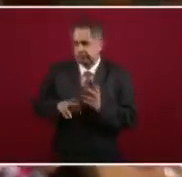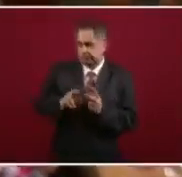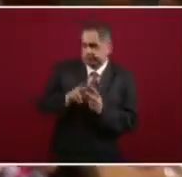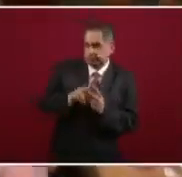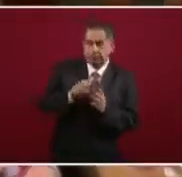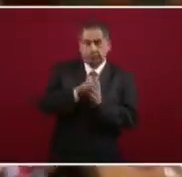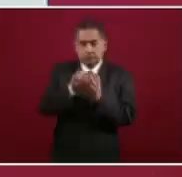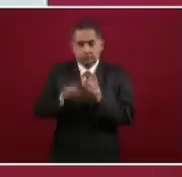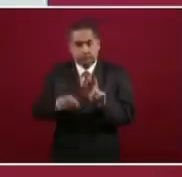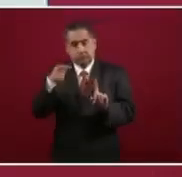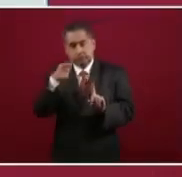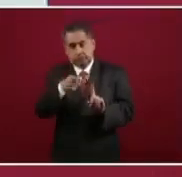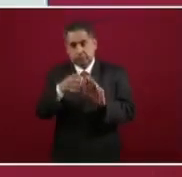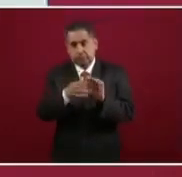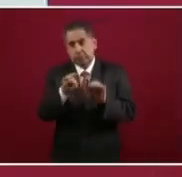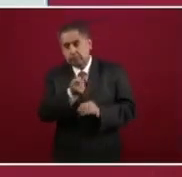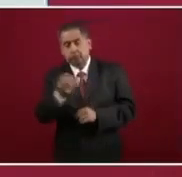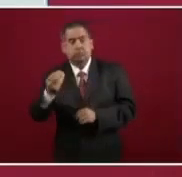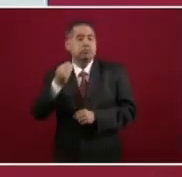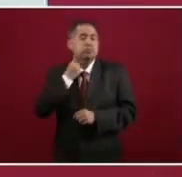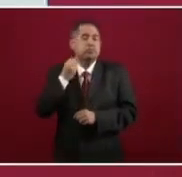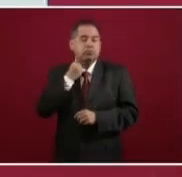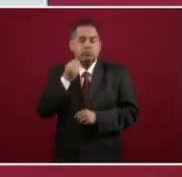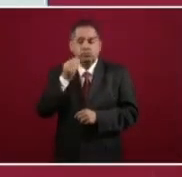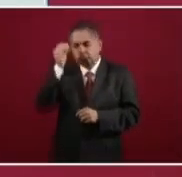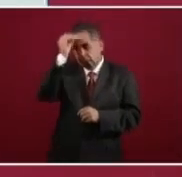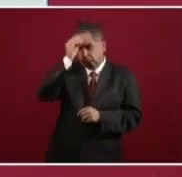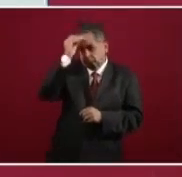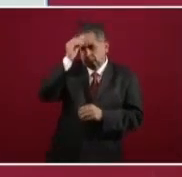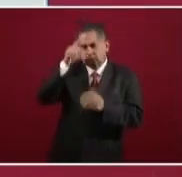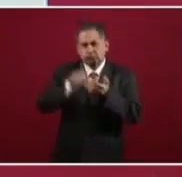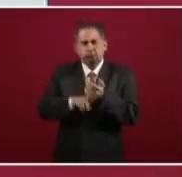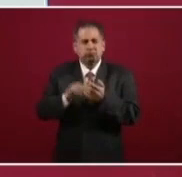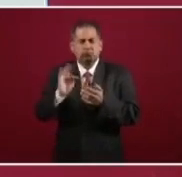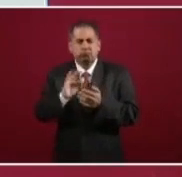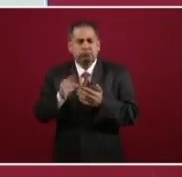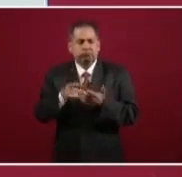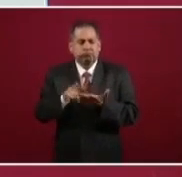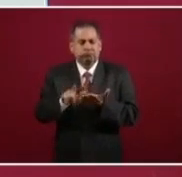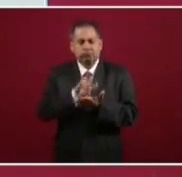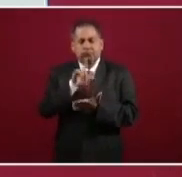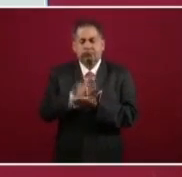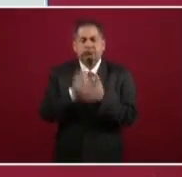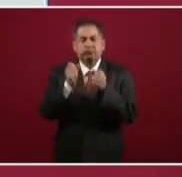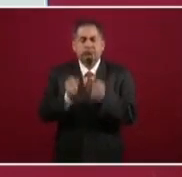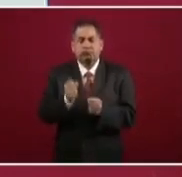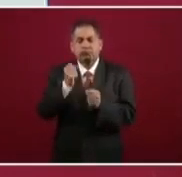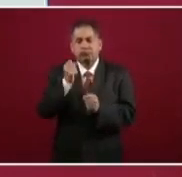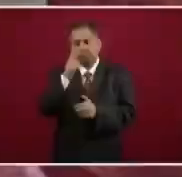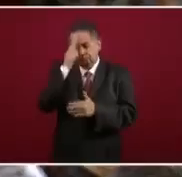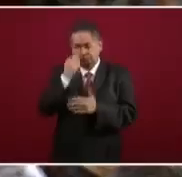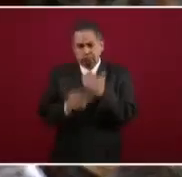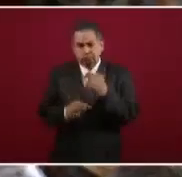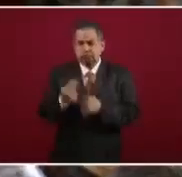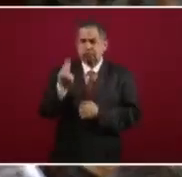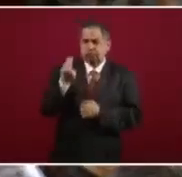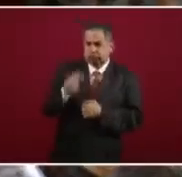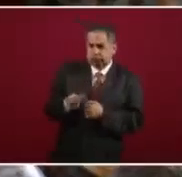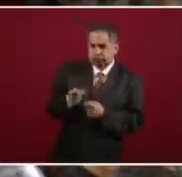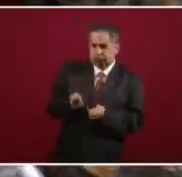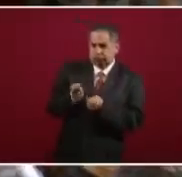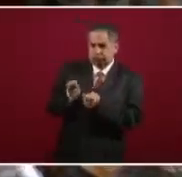concretamente ya hay abogados que están opinando que se pudo haber violado la ley de seguridad nacional por dar el nombre